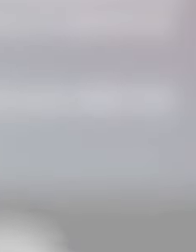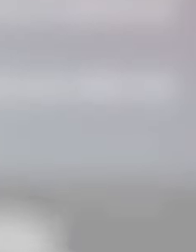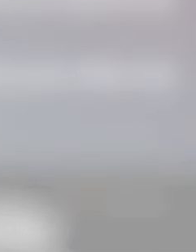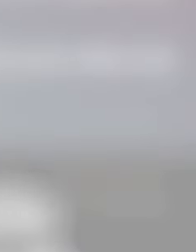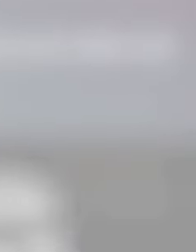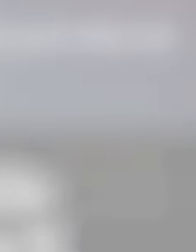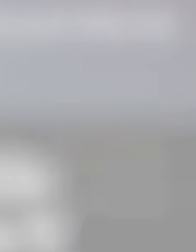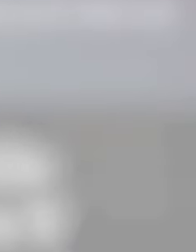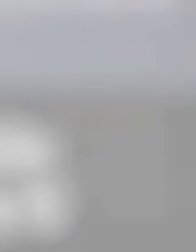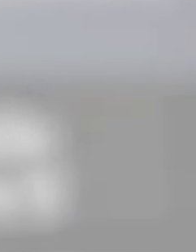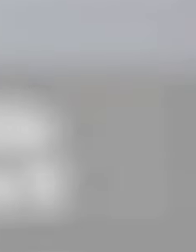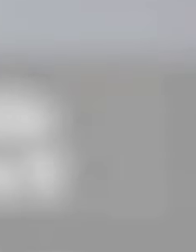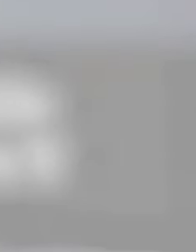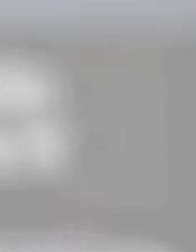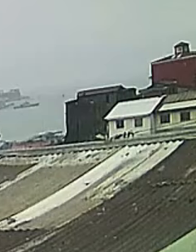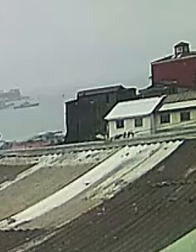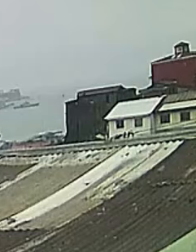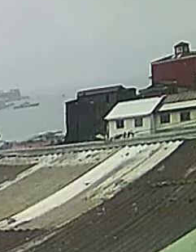smartreport.cl.